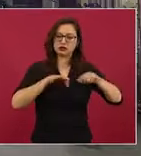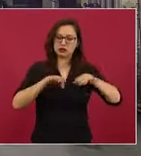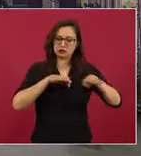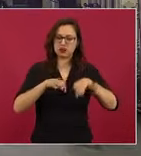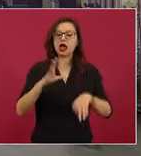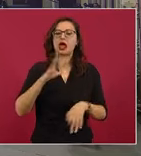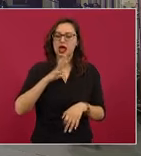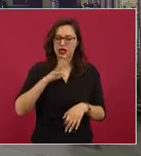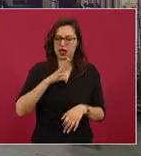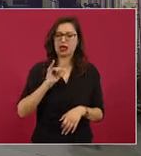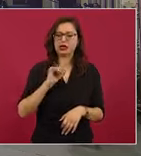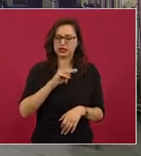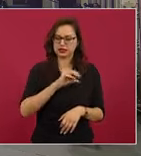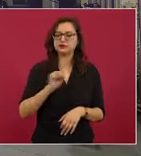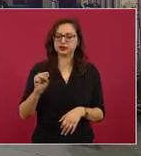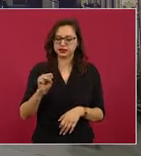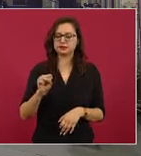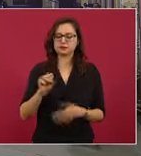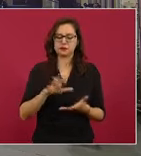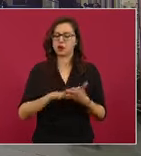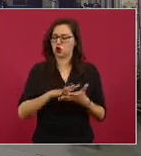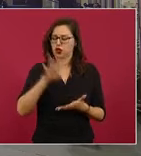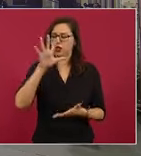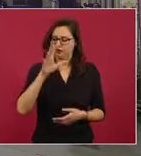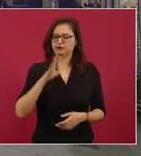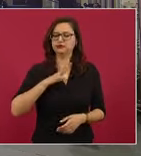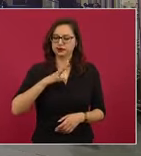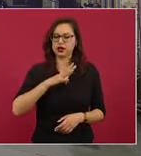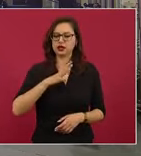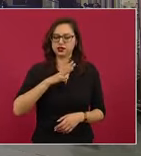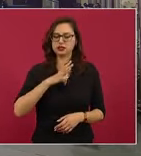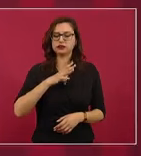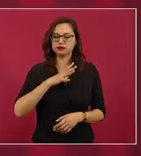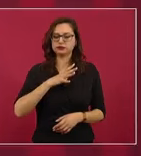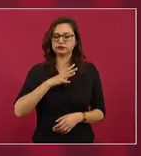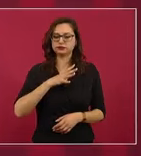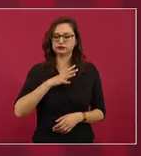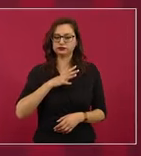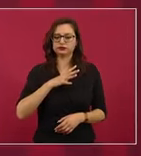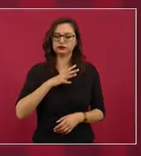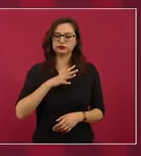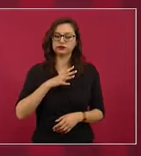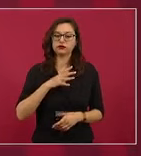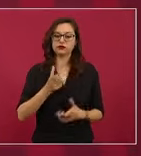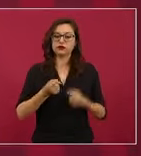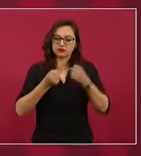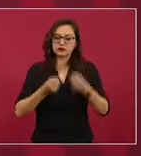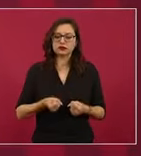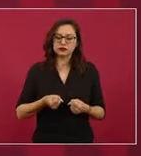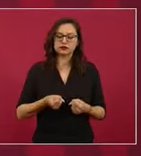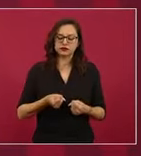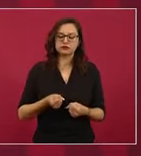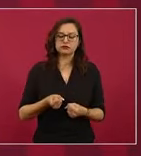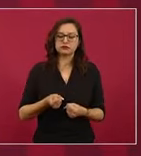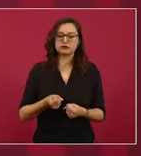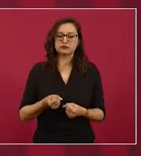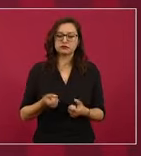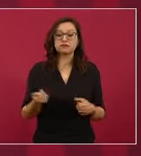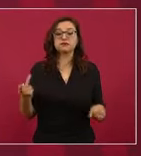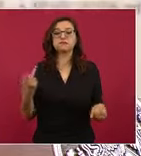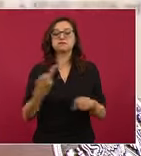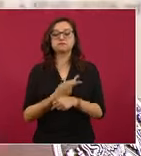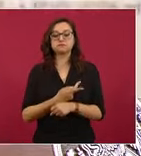hay seguridad social, tienen cuando menos hay seguro. Esto es porque hay muchos